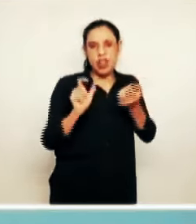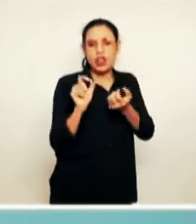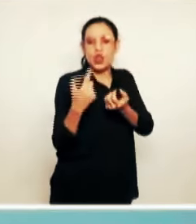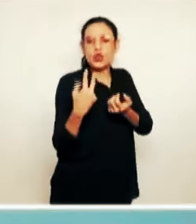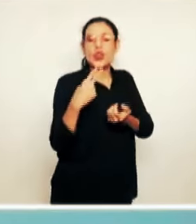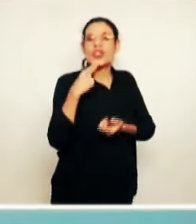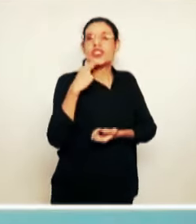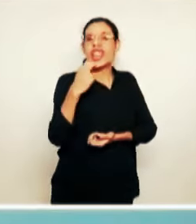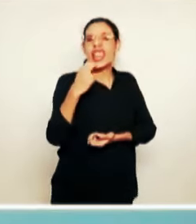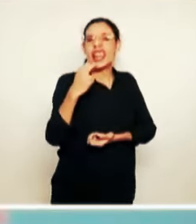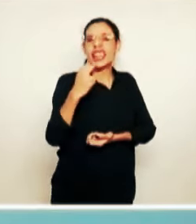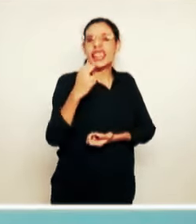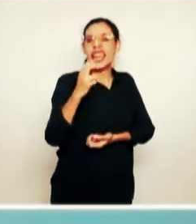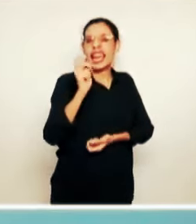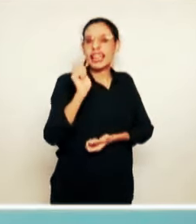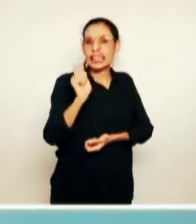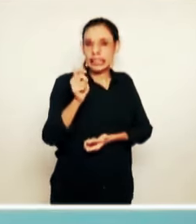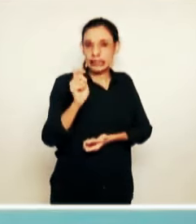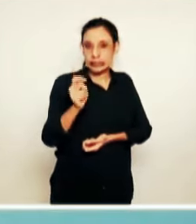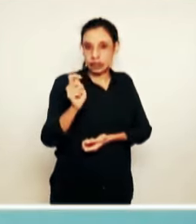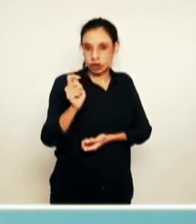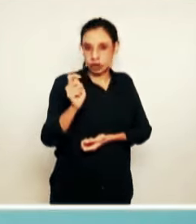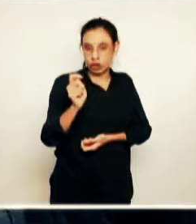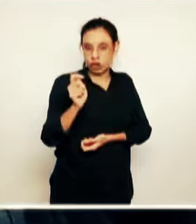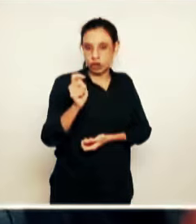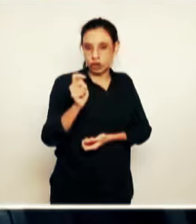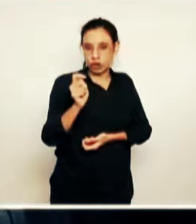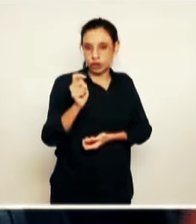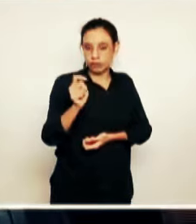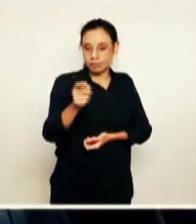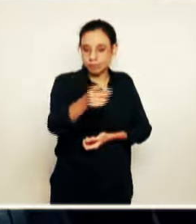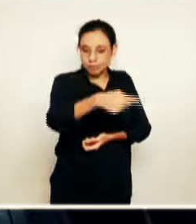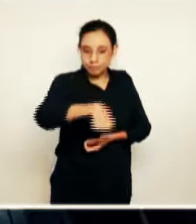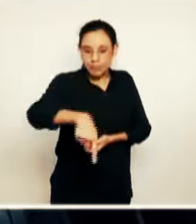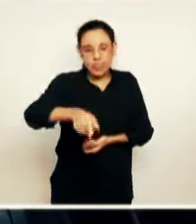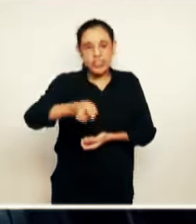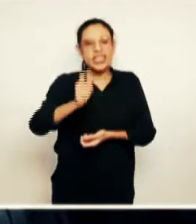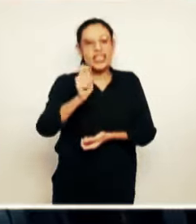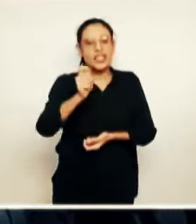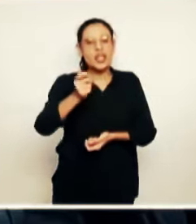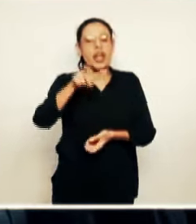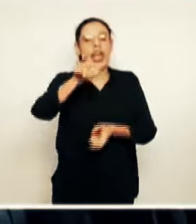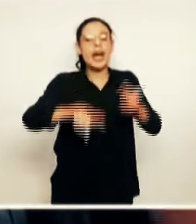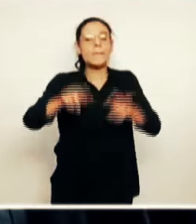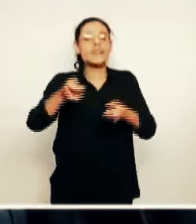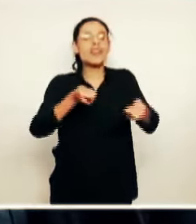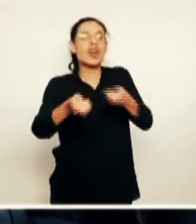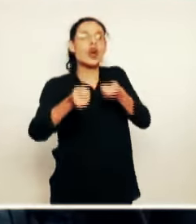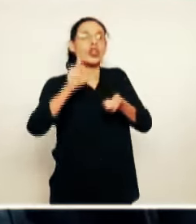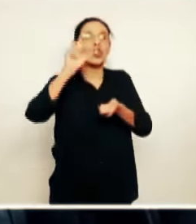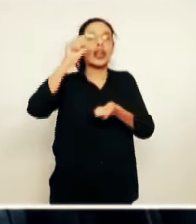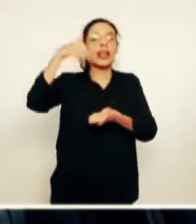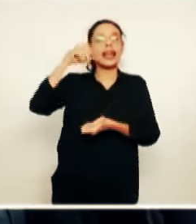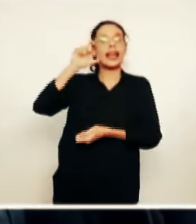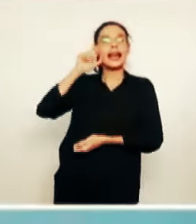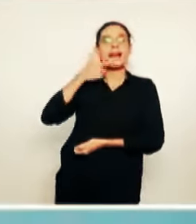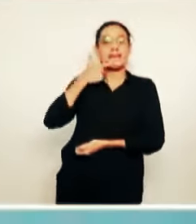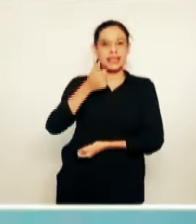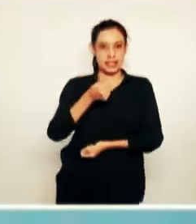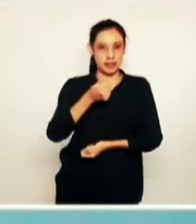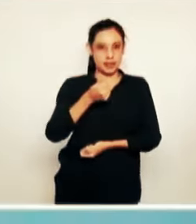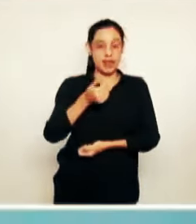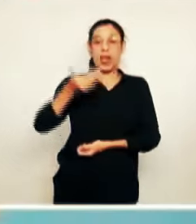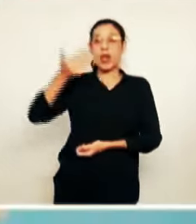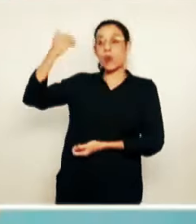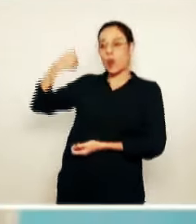energía de este país son los que controlan CAMMESA. ¿Qué pasó cuando cae la convertibilidad?